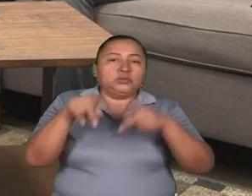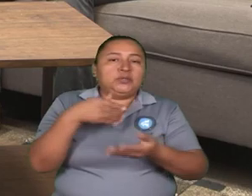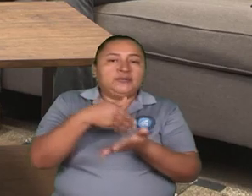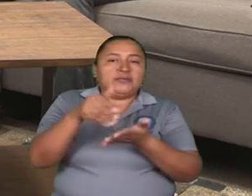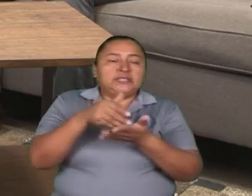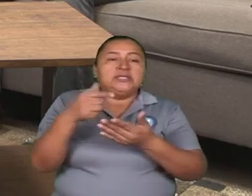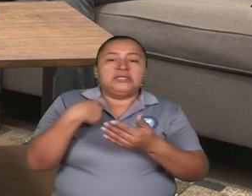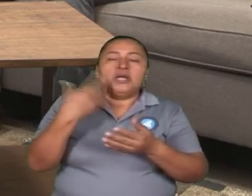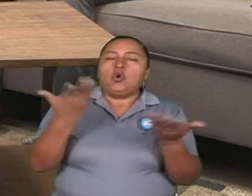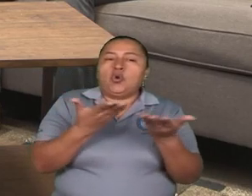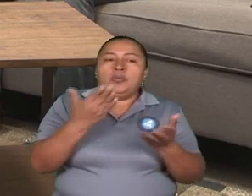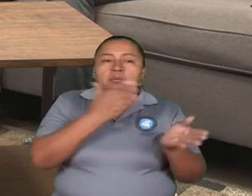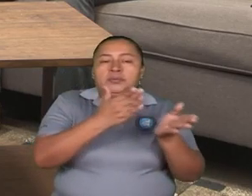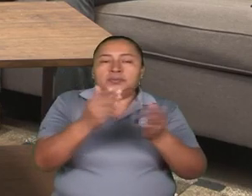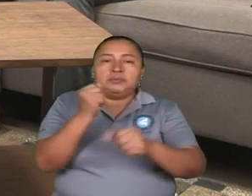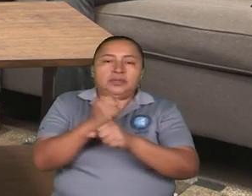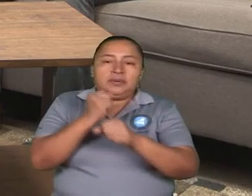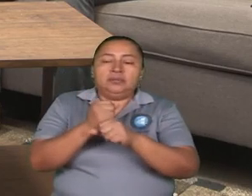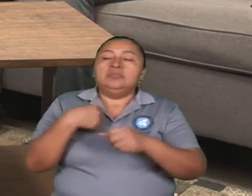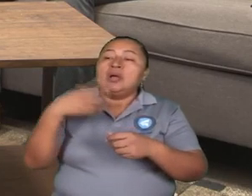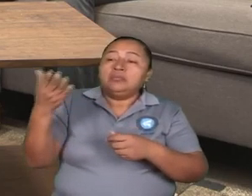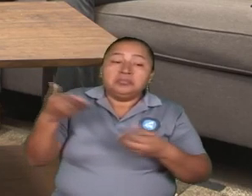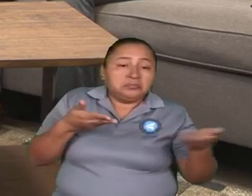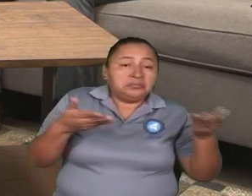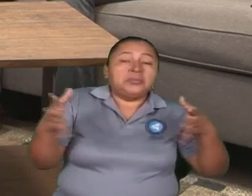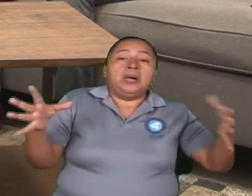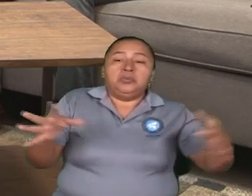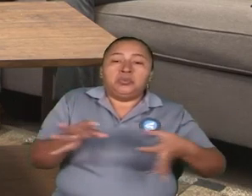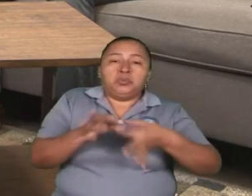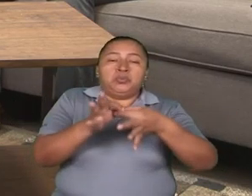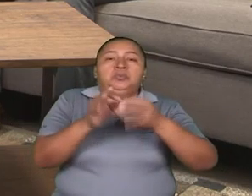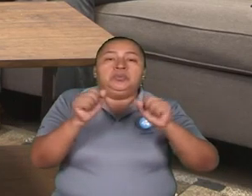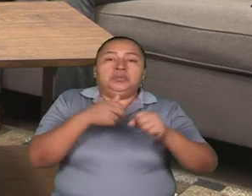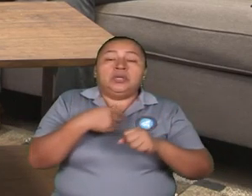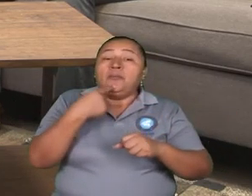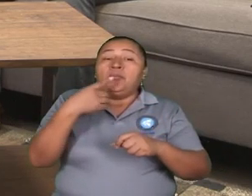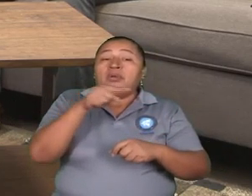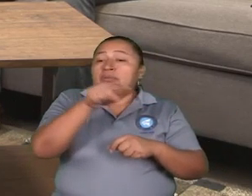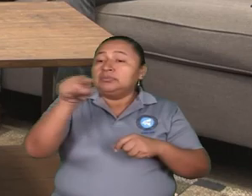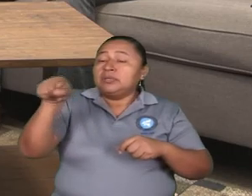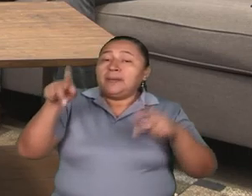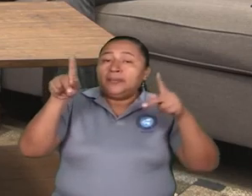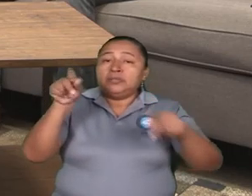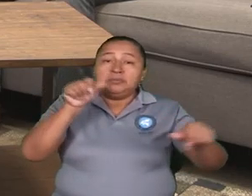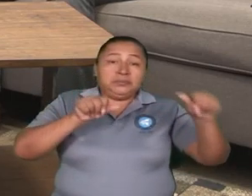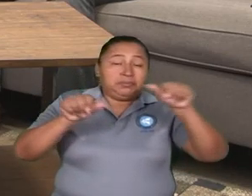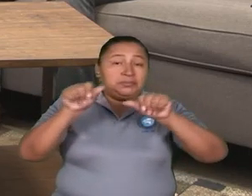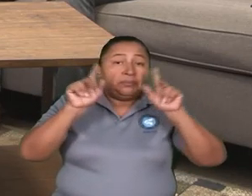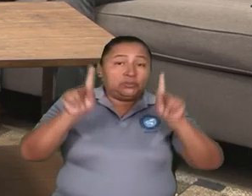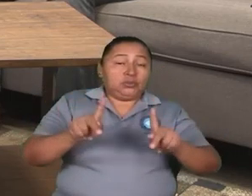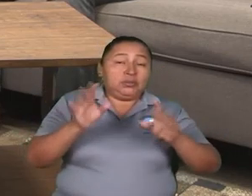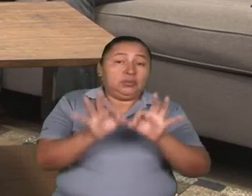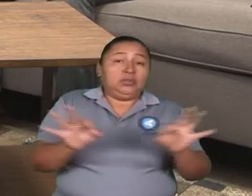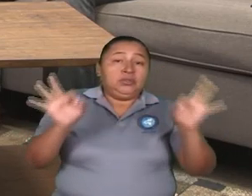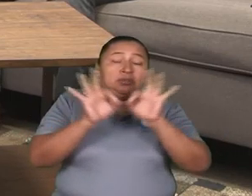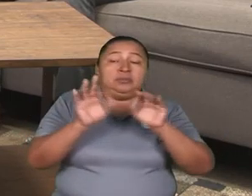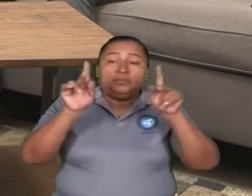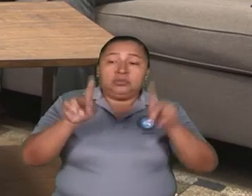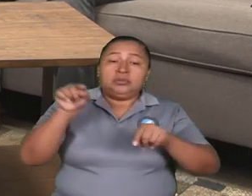por lo tanto, vamos a reunirnos, vamos a ver qué otras oportunidades? Nosotros somos un